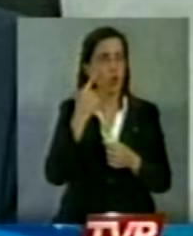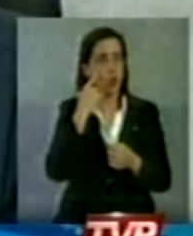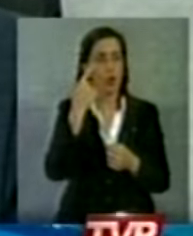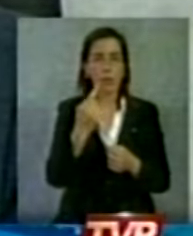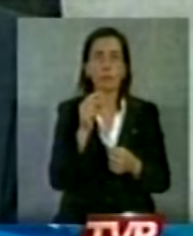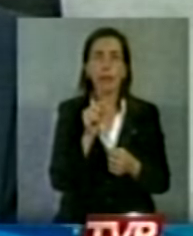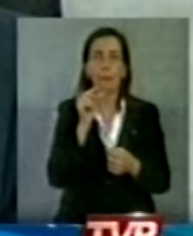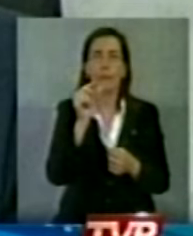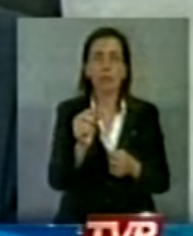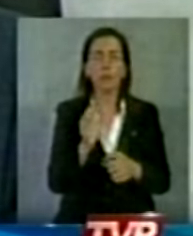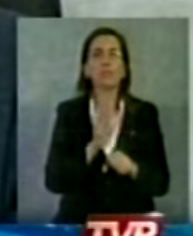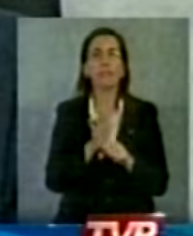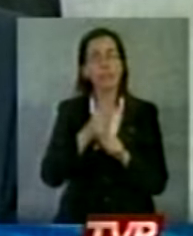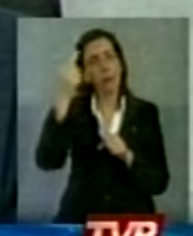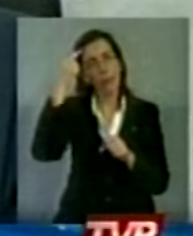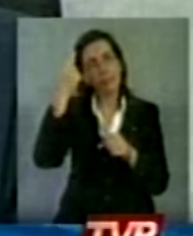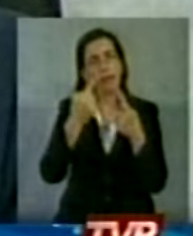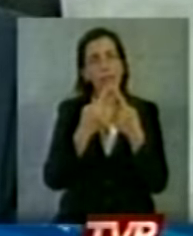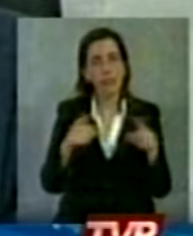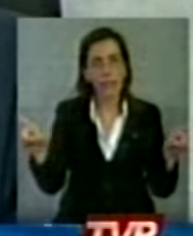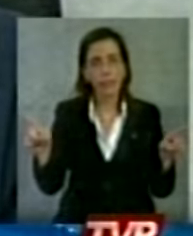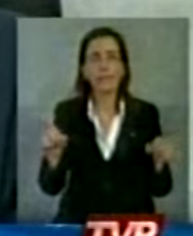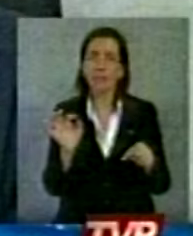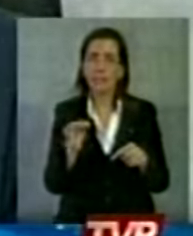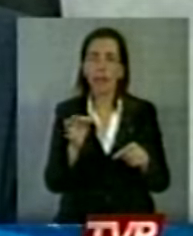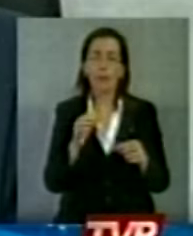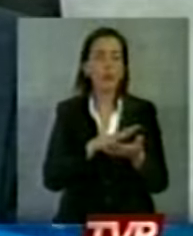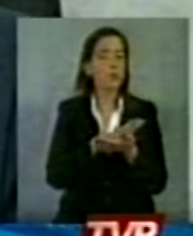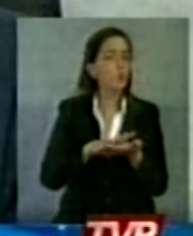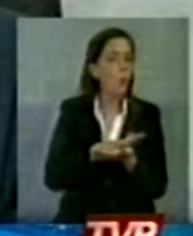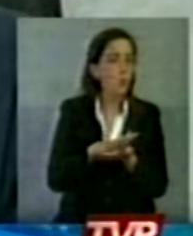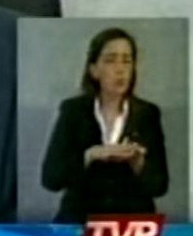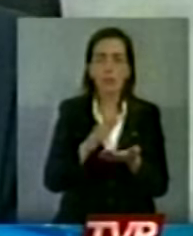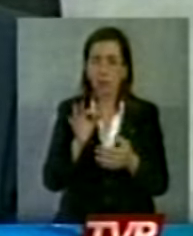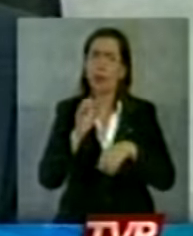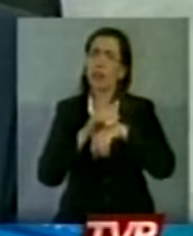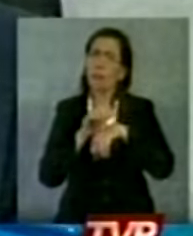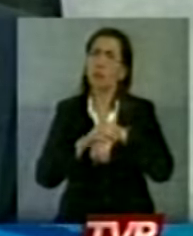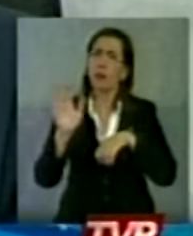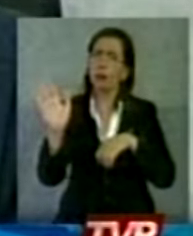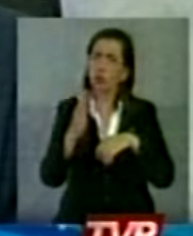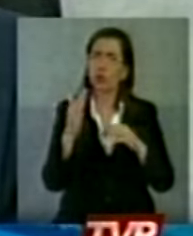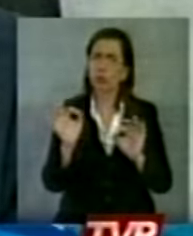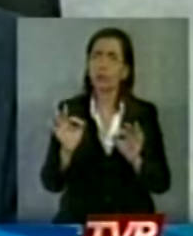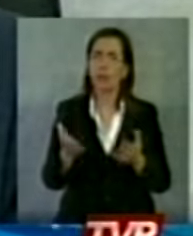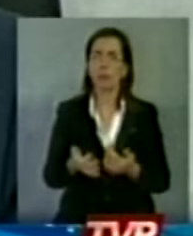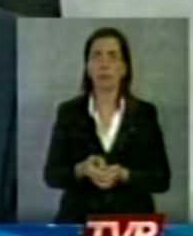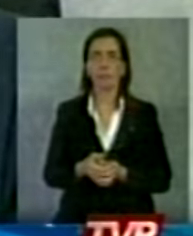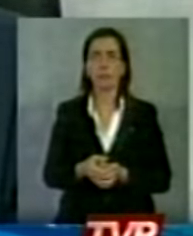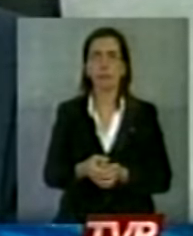aceptar nuestras diferencias y de resolverlas por nosotros mismos con responsabilidad cívica y